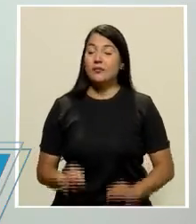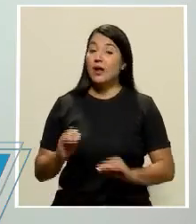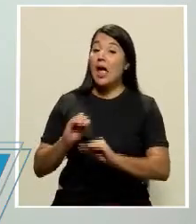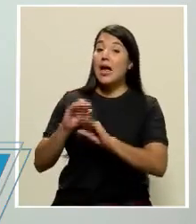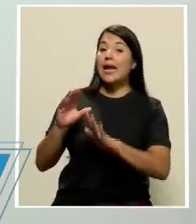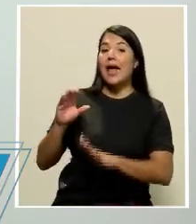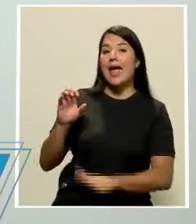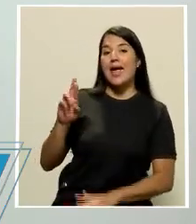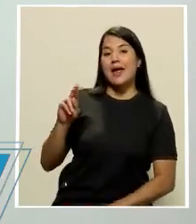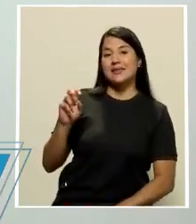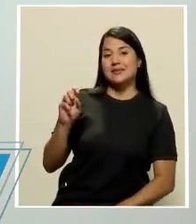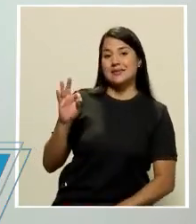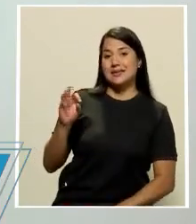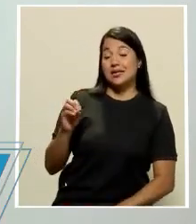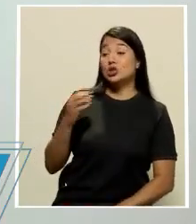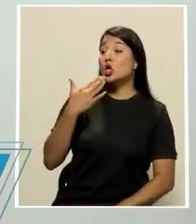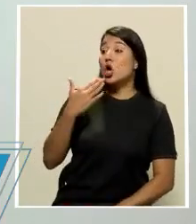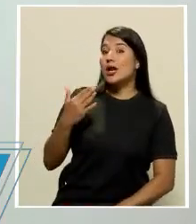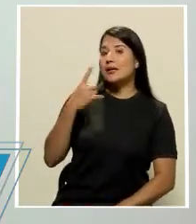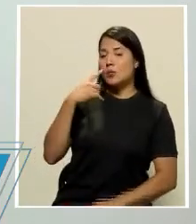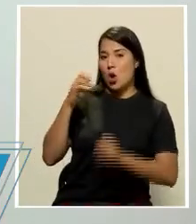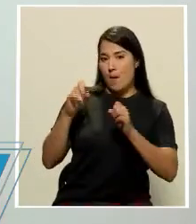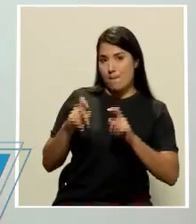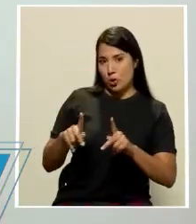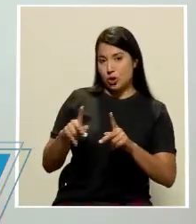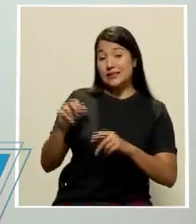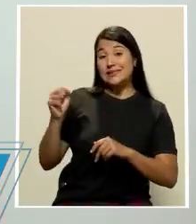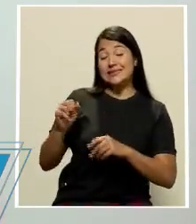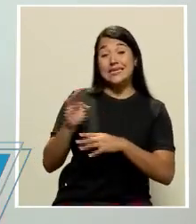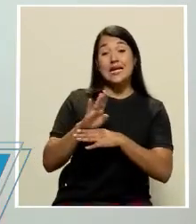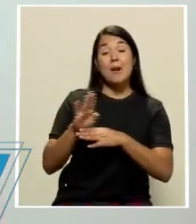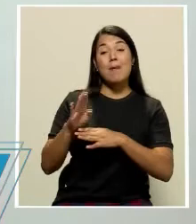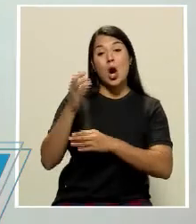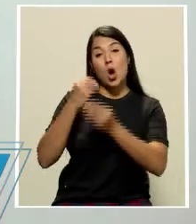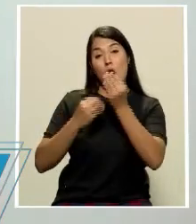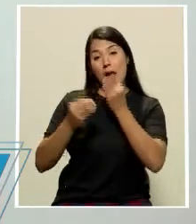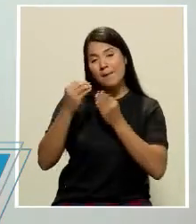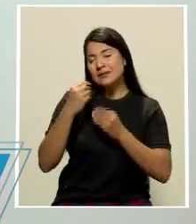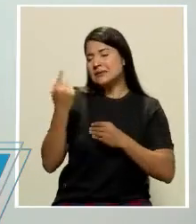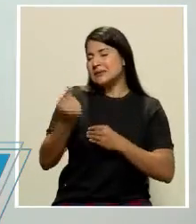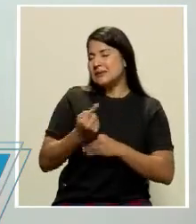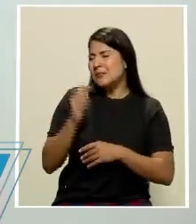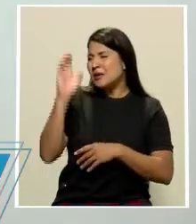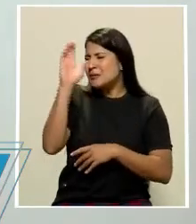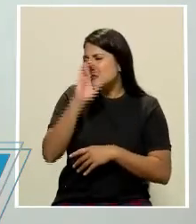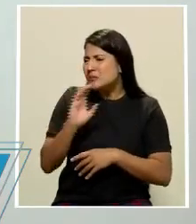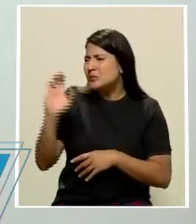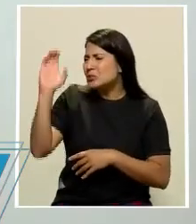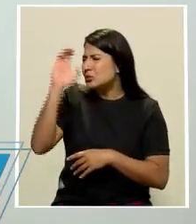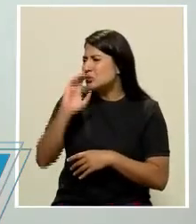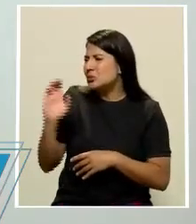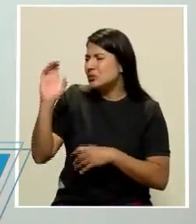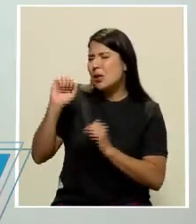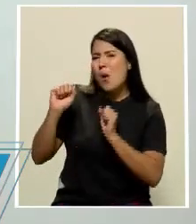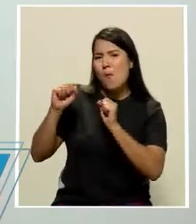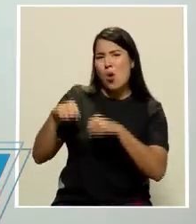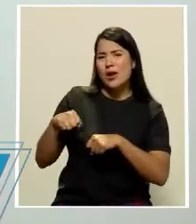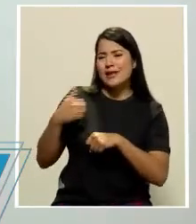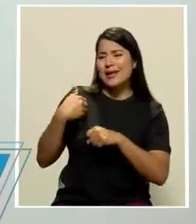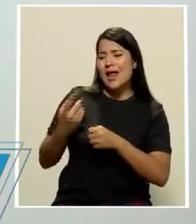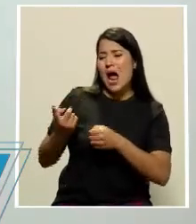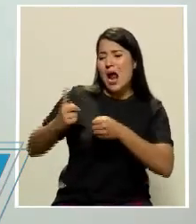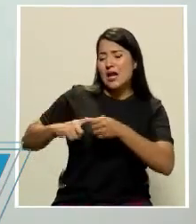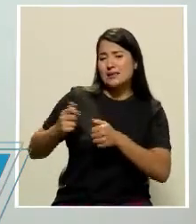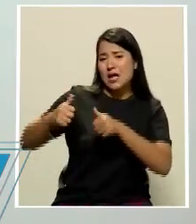Claro, don Ernesto, y gracias por el espacio. Efectivamente, el Banco de Alimentos busca constantemente alianzas con empresas